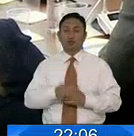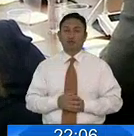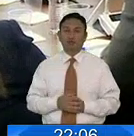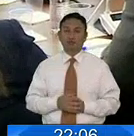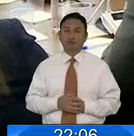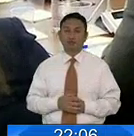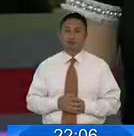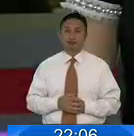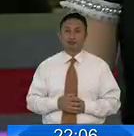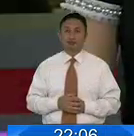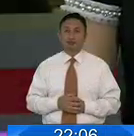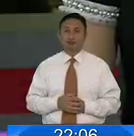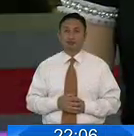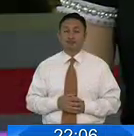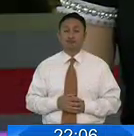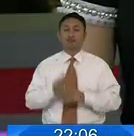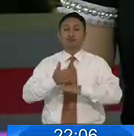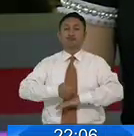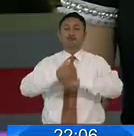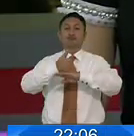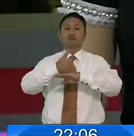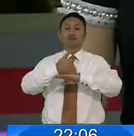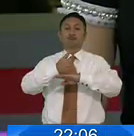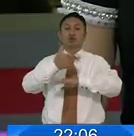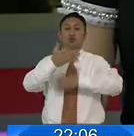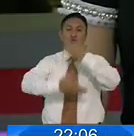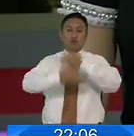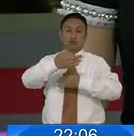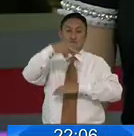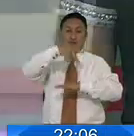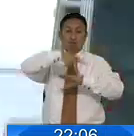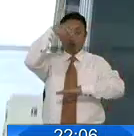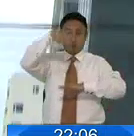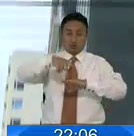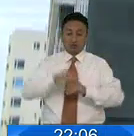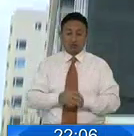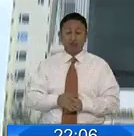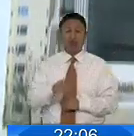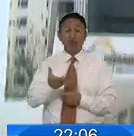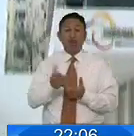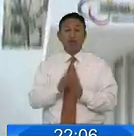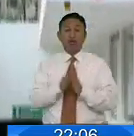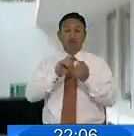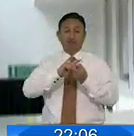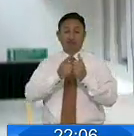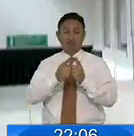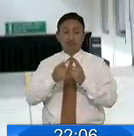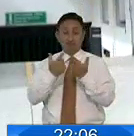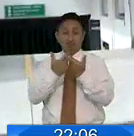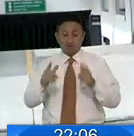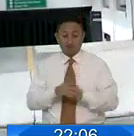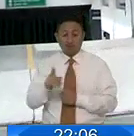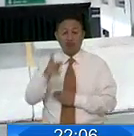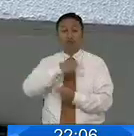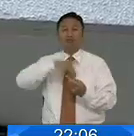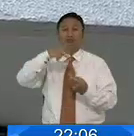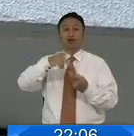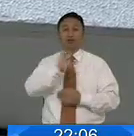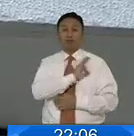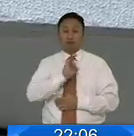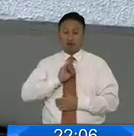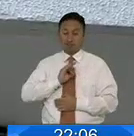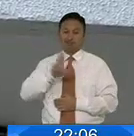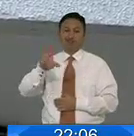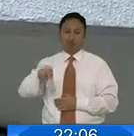jaramillo el tribunal de la corte provincial de justicia de pichincha negó el 'habeas corpus' solicitada por la prefecta de pichincha paola